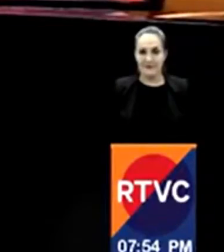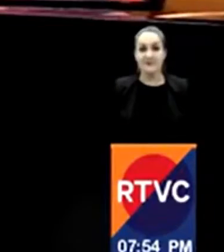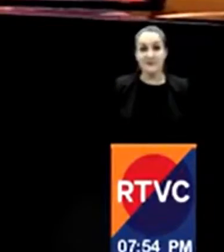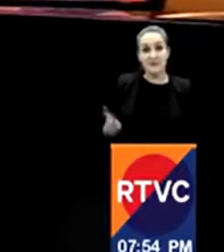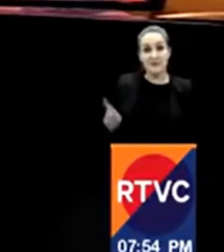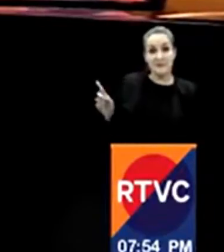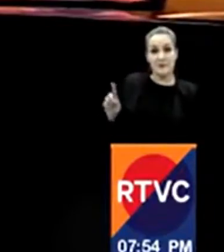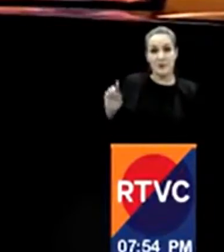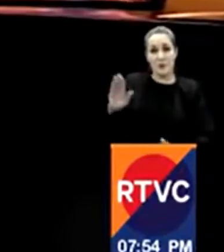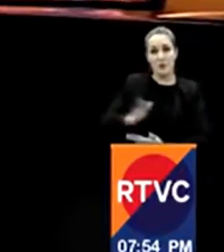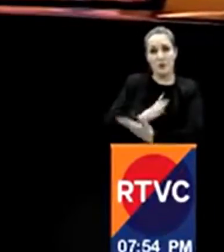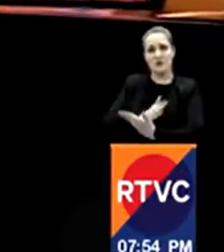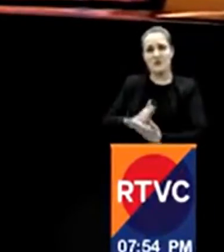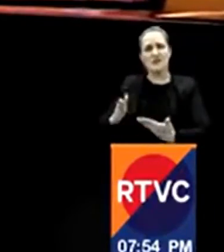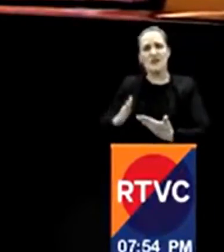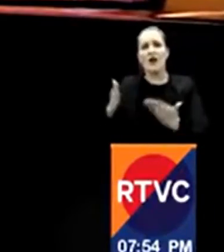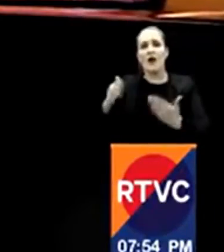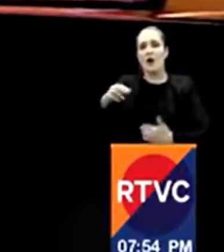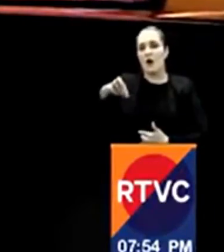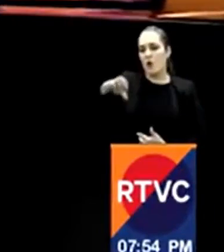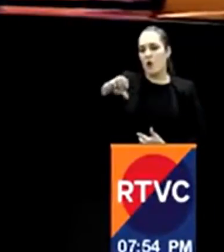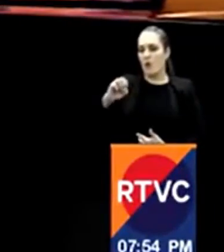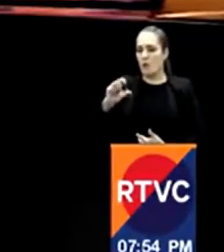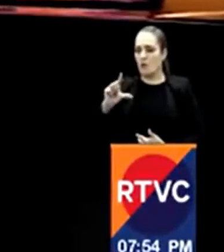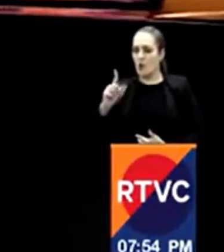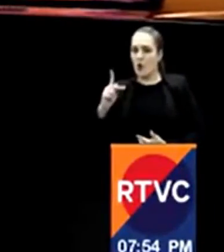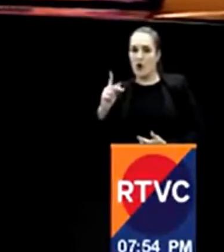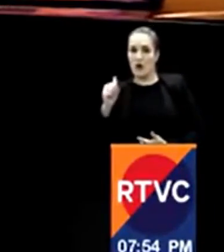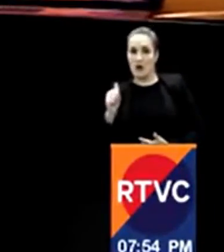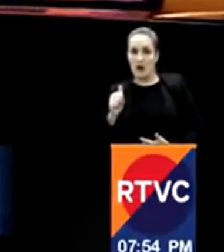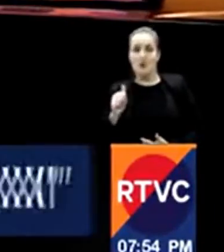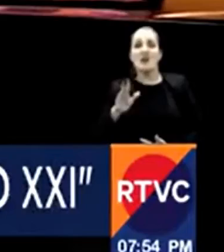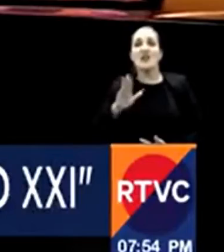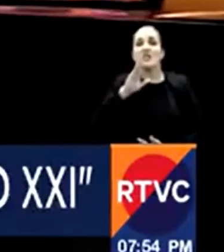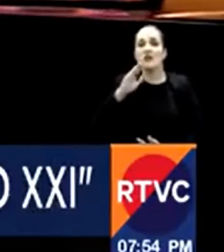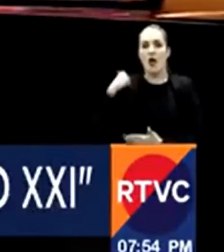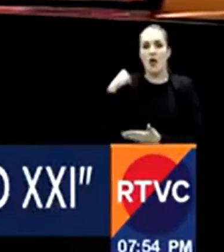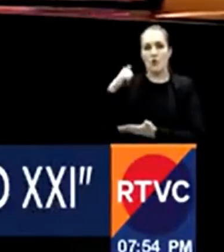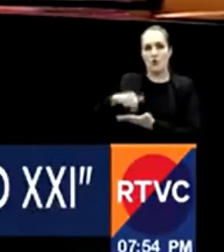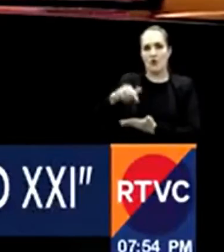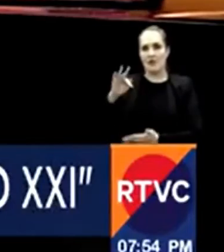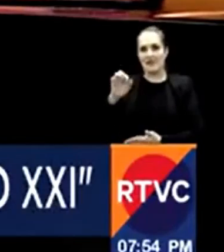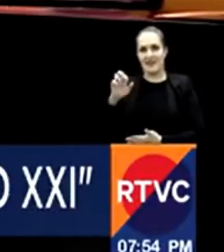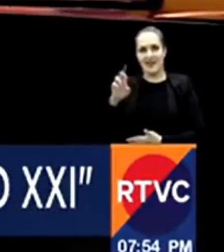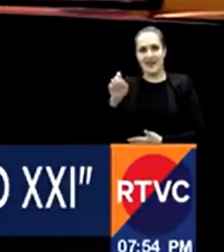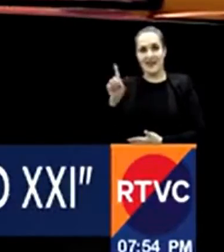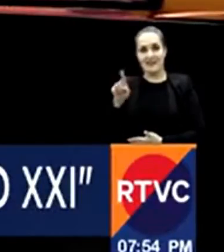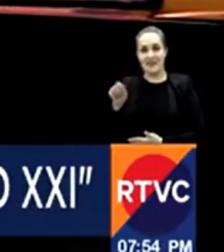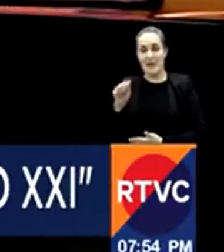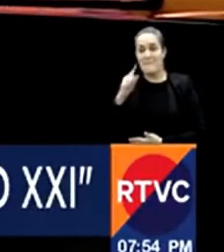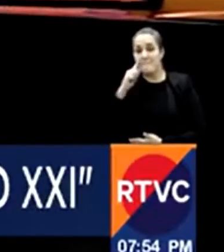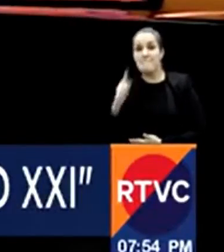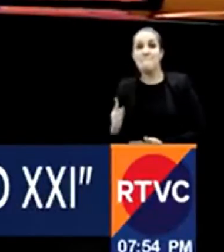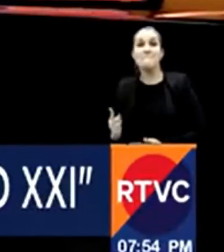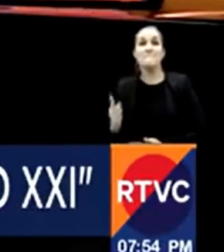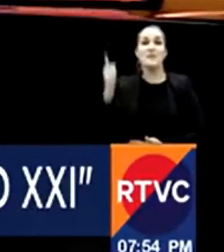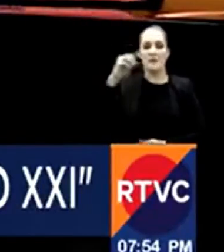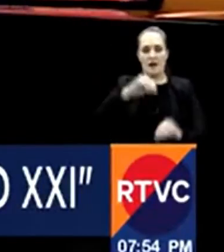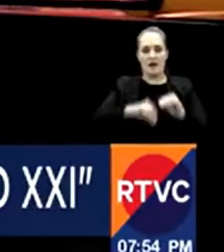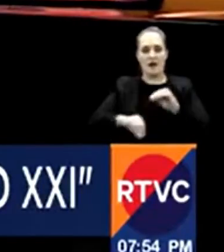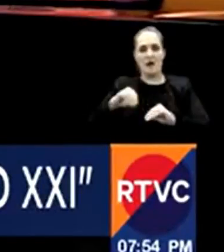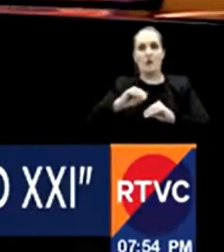Esta es una polca que se llama Las 3 de la mañana y que compuso Teresa Tanco, la primera mujer de la que se tiene registro en la historia de la música